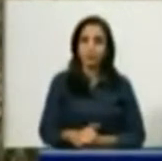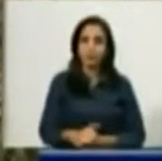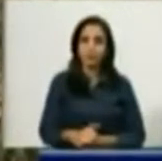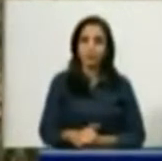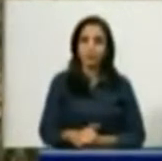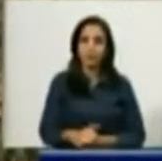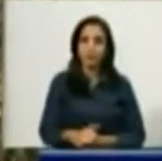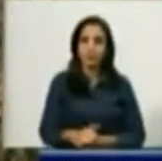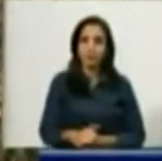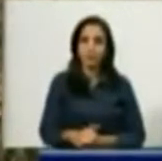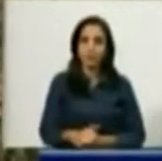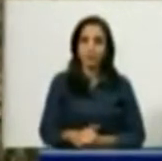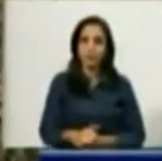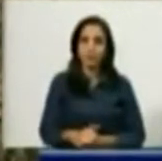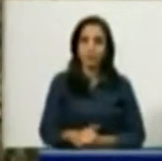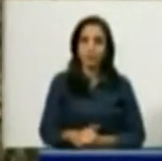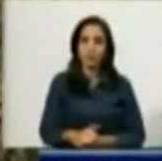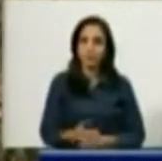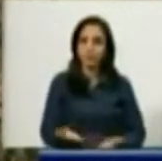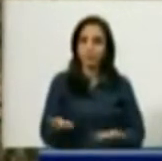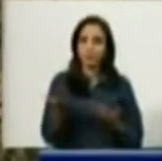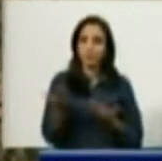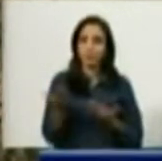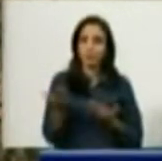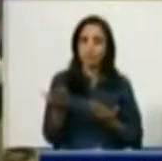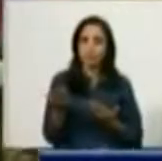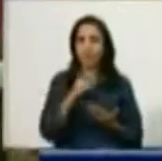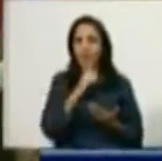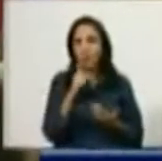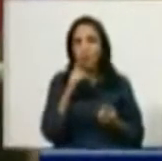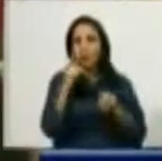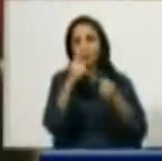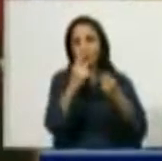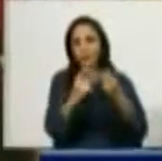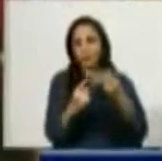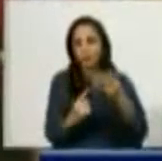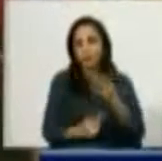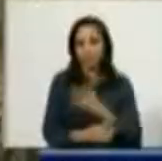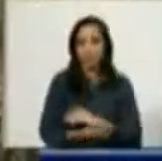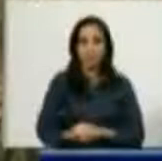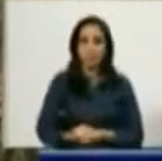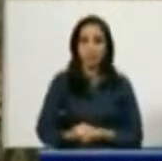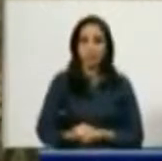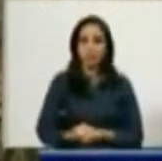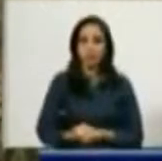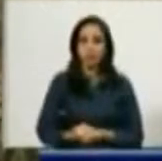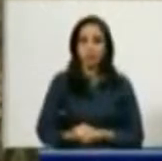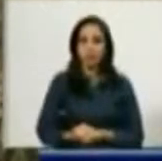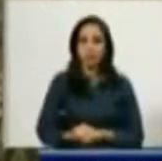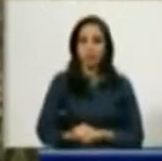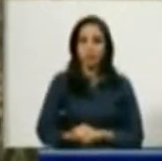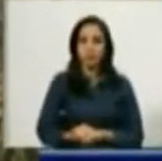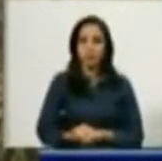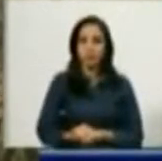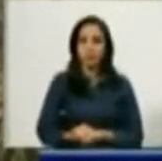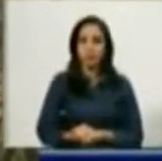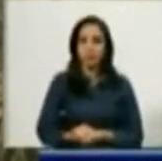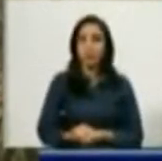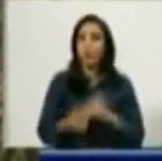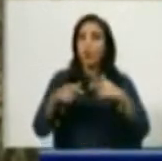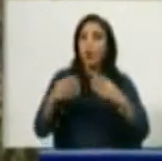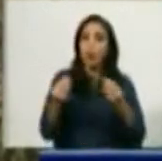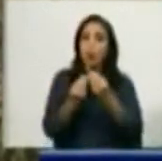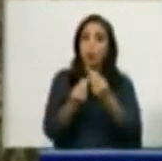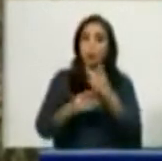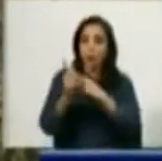Ronald Madrid Carlos Oropeza Indira Maza Manuel Samuel perdomo y está con nosotros